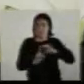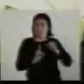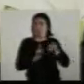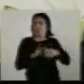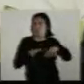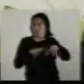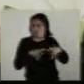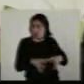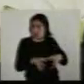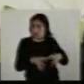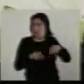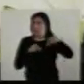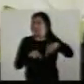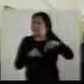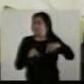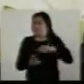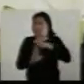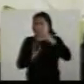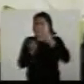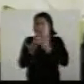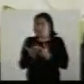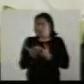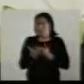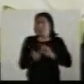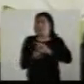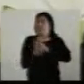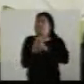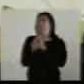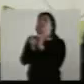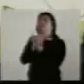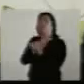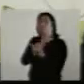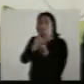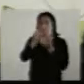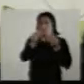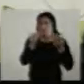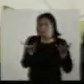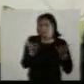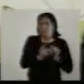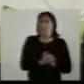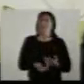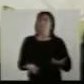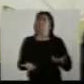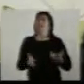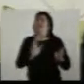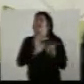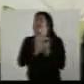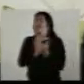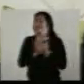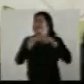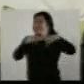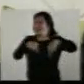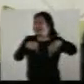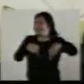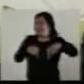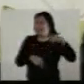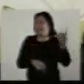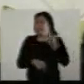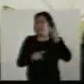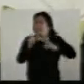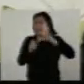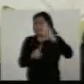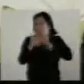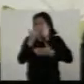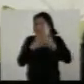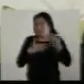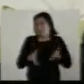sociedad. Este proyecto cambia varias cosas de lo que es la ley actual, la Ley